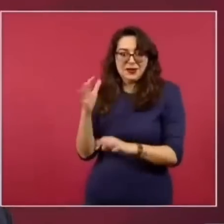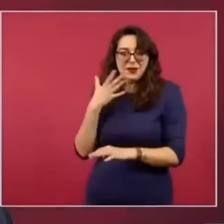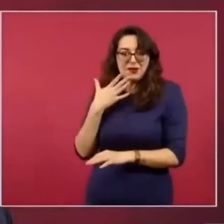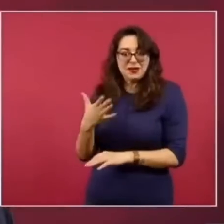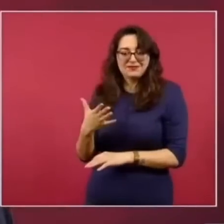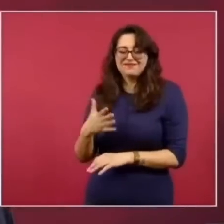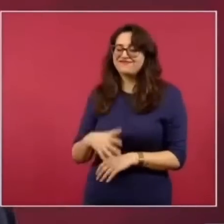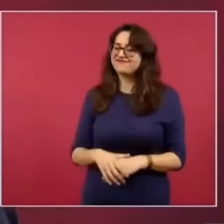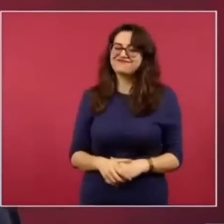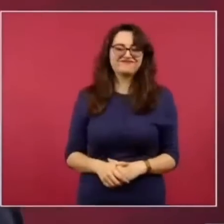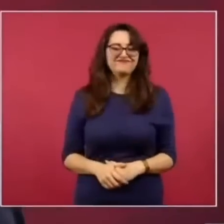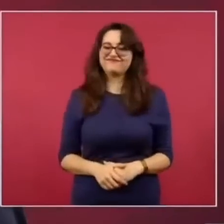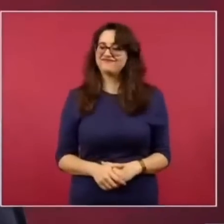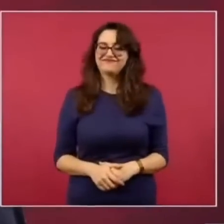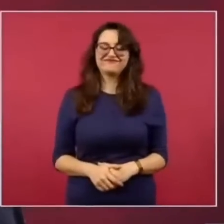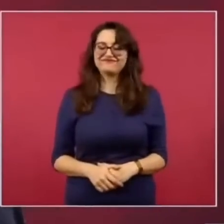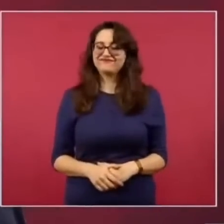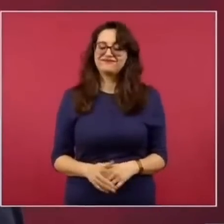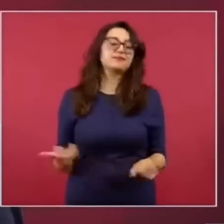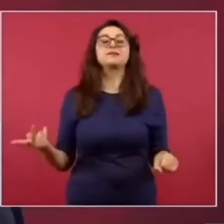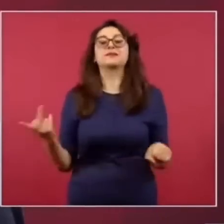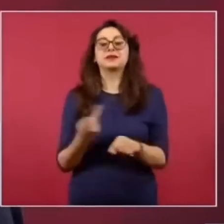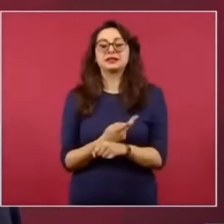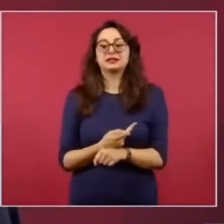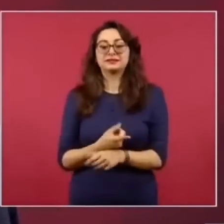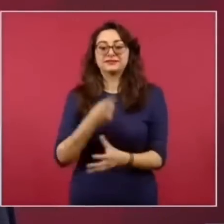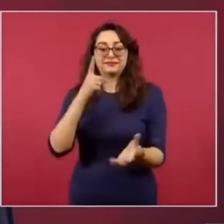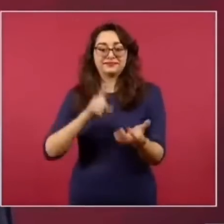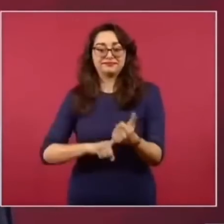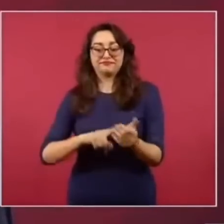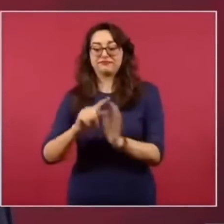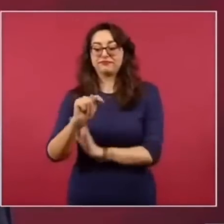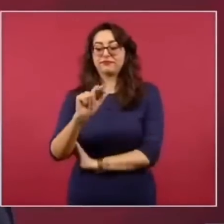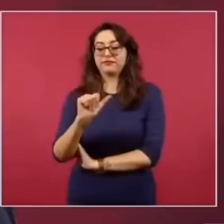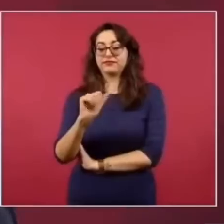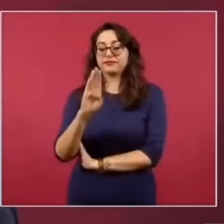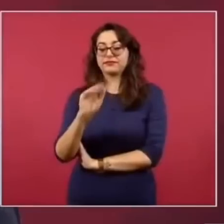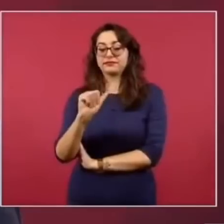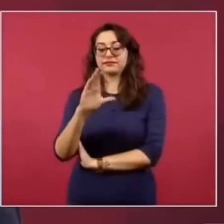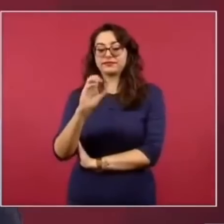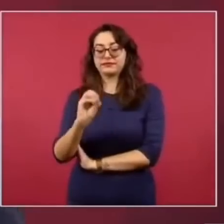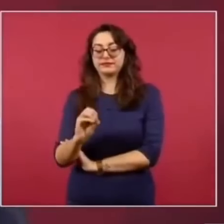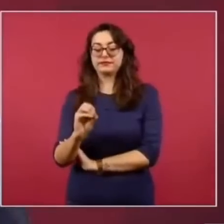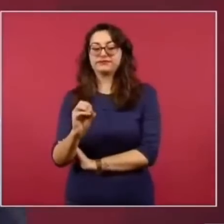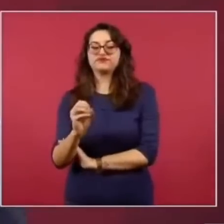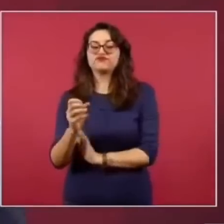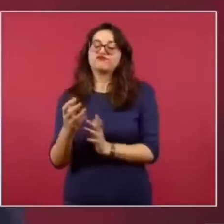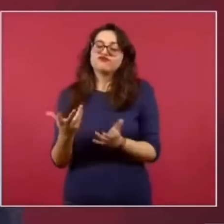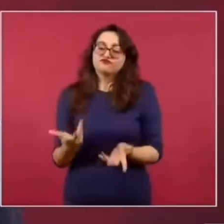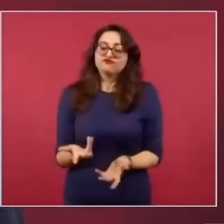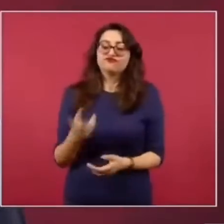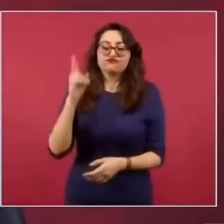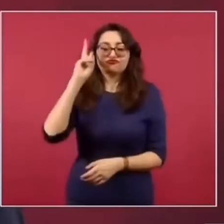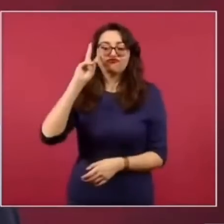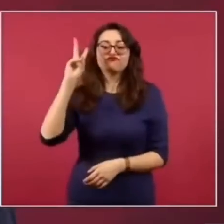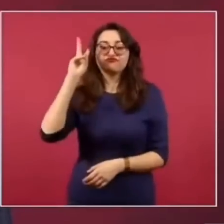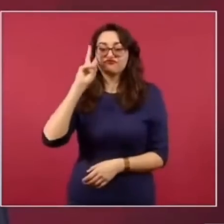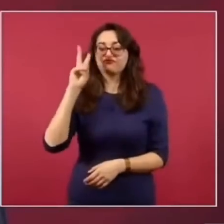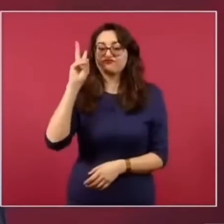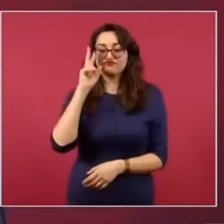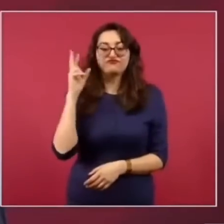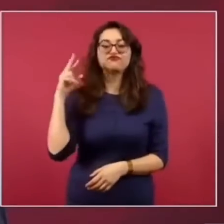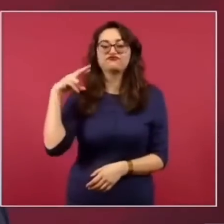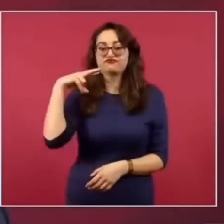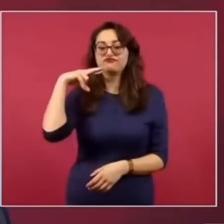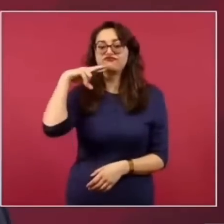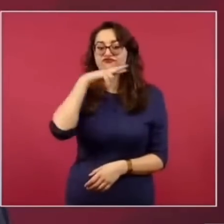múltiples sustancias que son adictivas. La más importante es la nicotina. Hay un amplio conjunto de